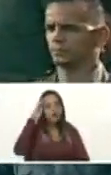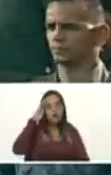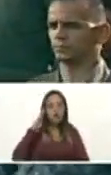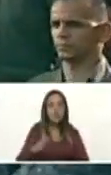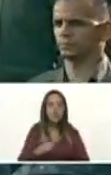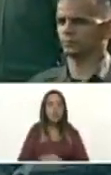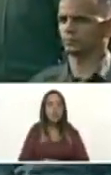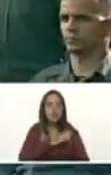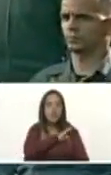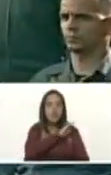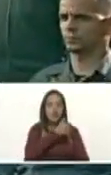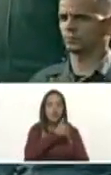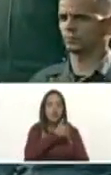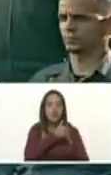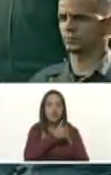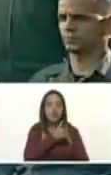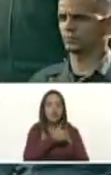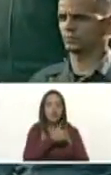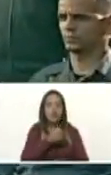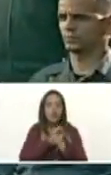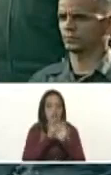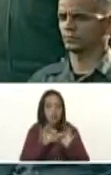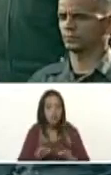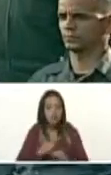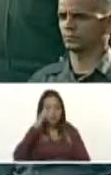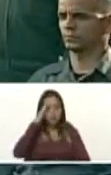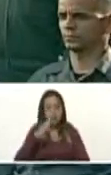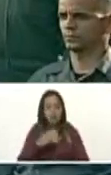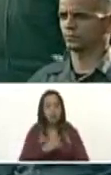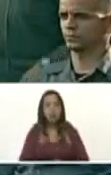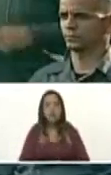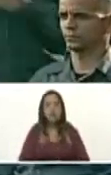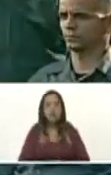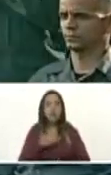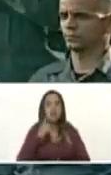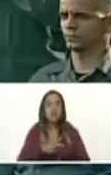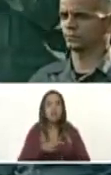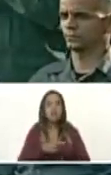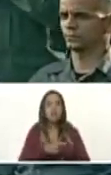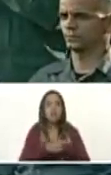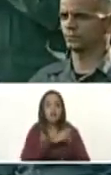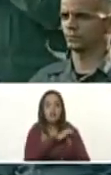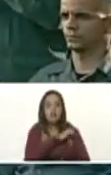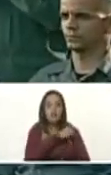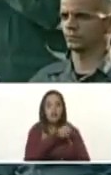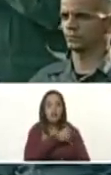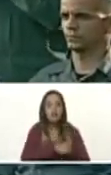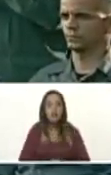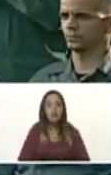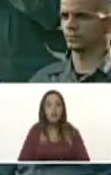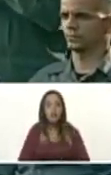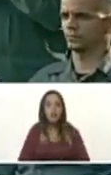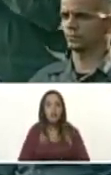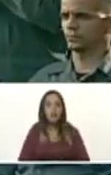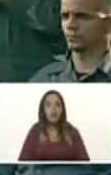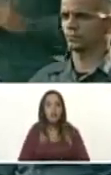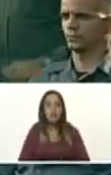Bencomo, director de medios de milicia. Y al general de brigada Adolfo Rodríguez